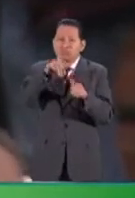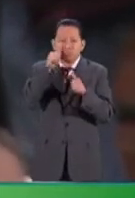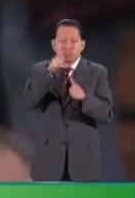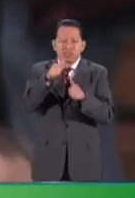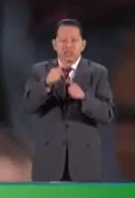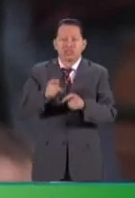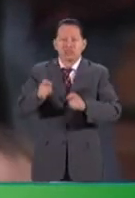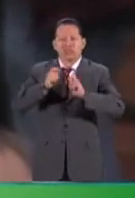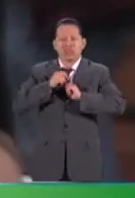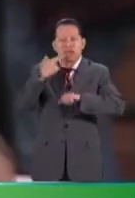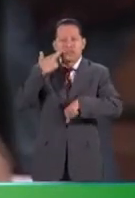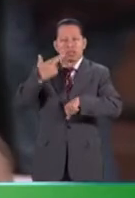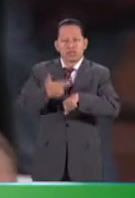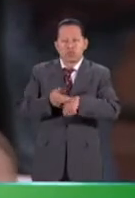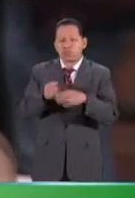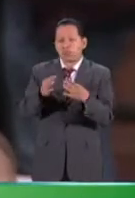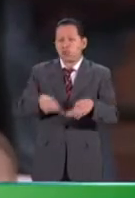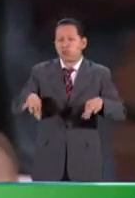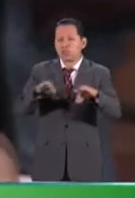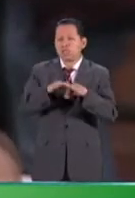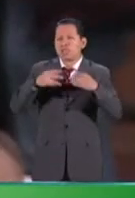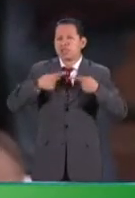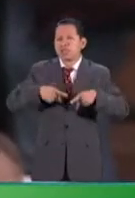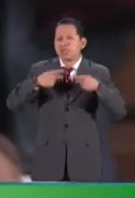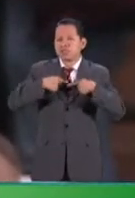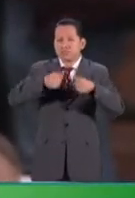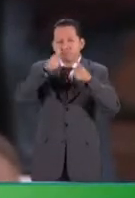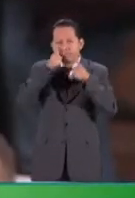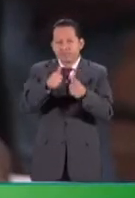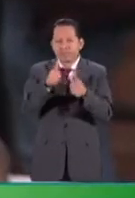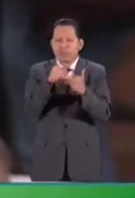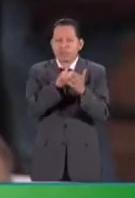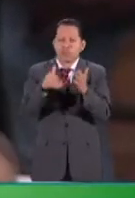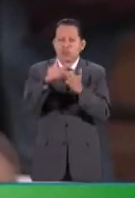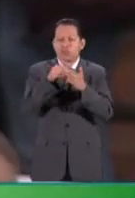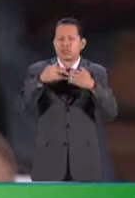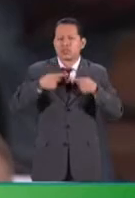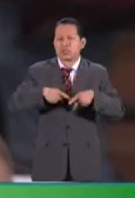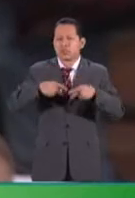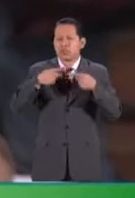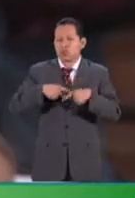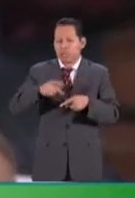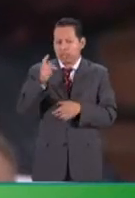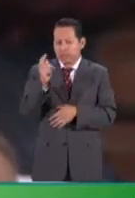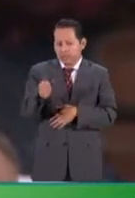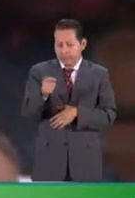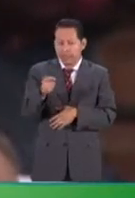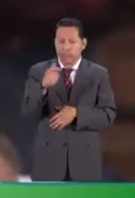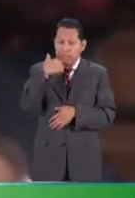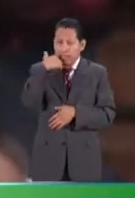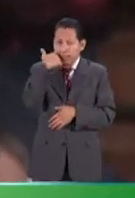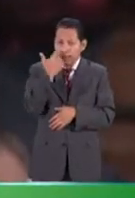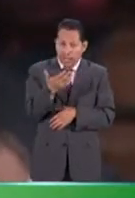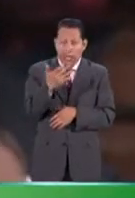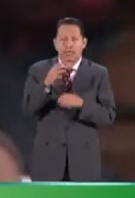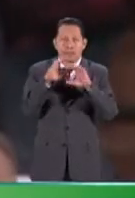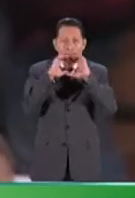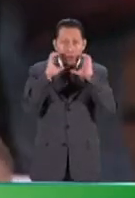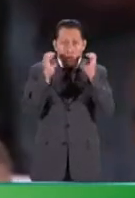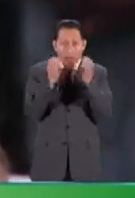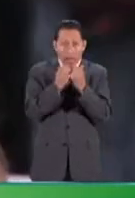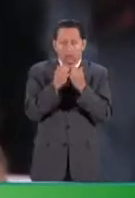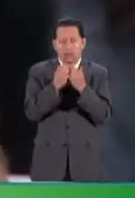encargo va encaminado a la responsabilidad social. Millones de mexicanas y mexicanos esperan que en el Poder